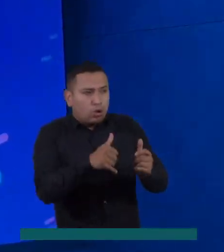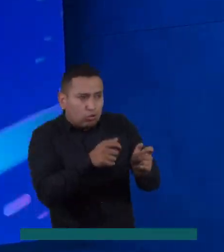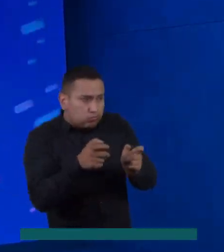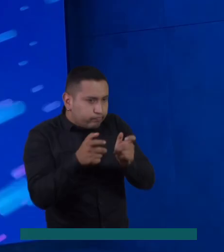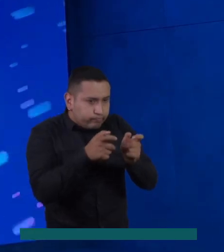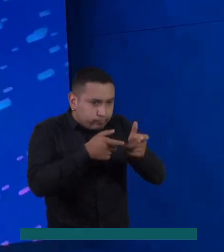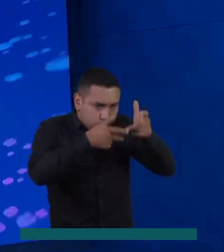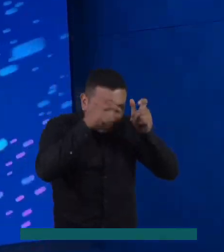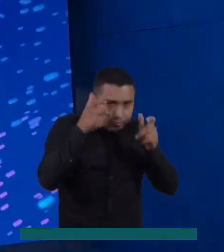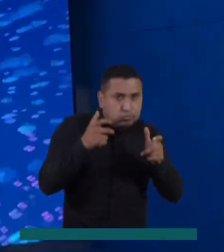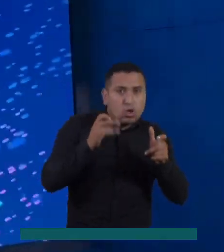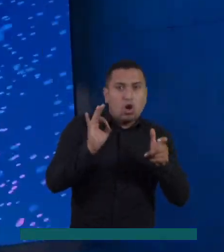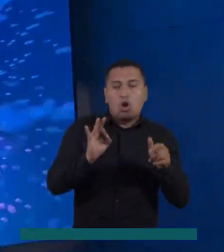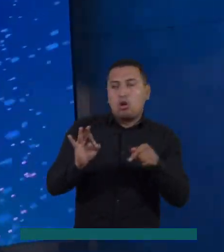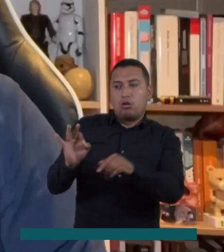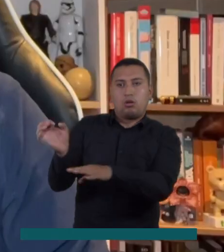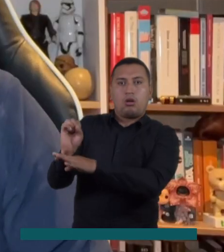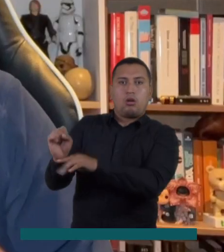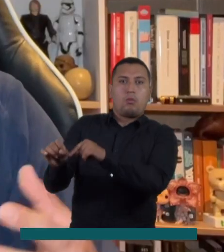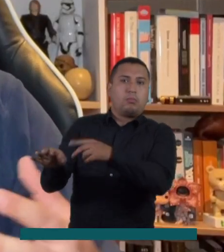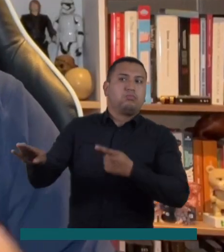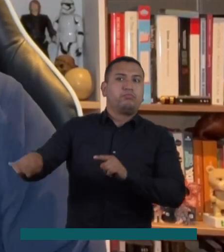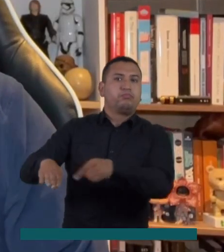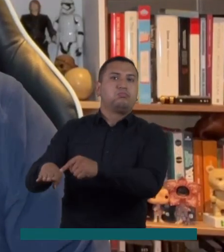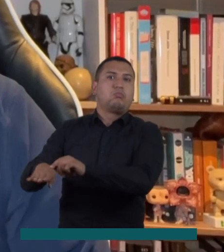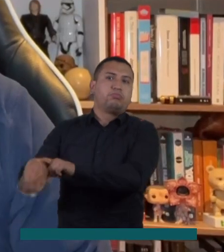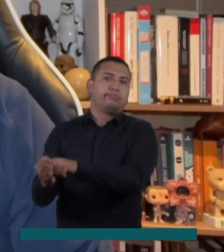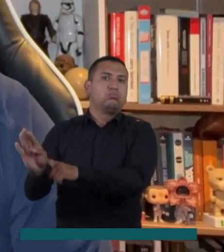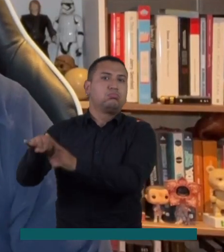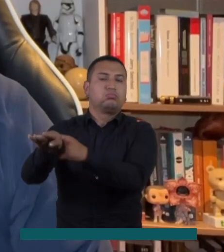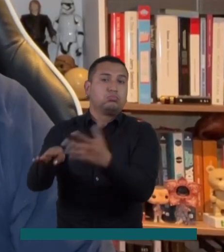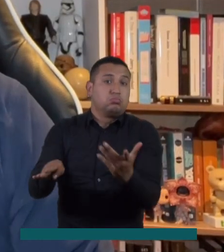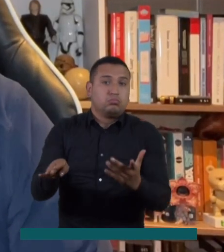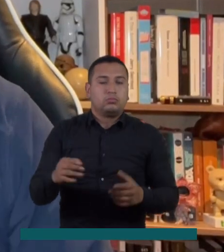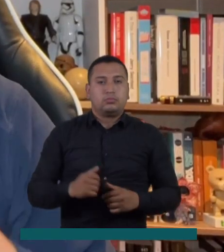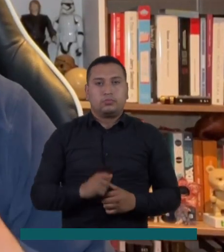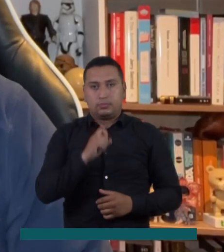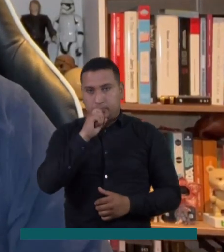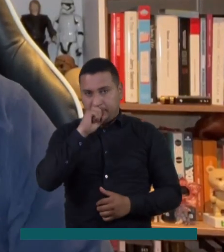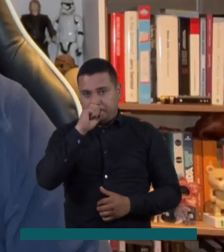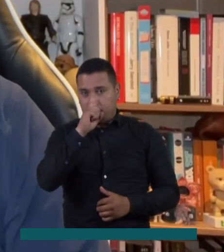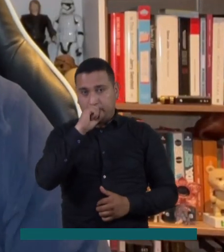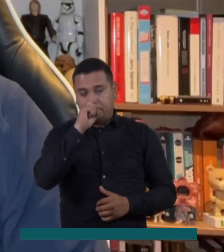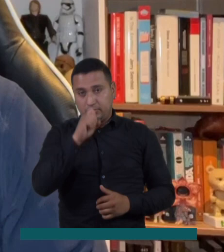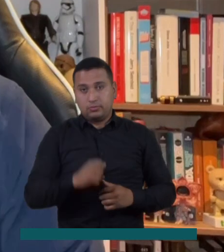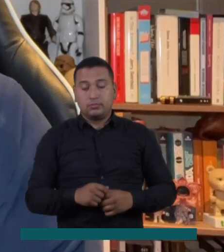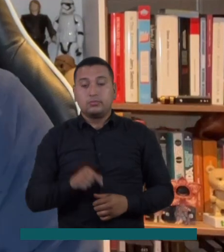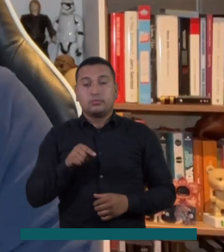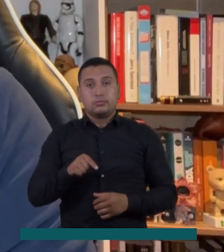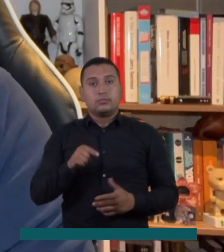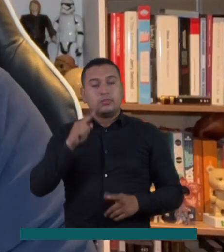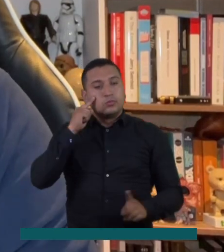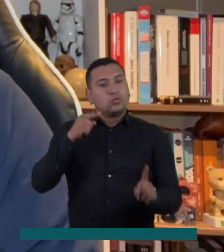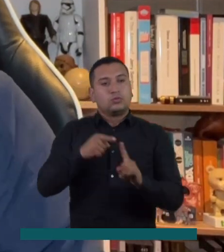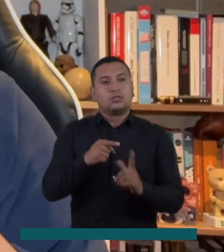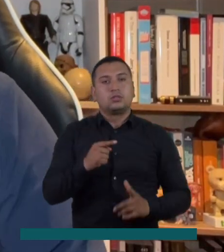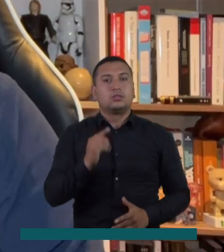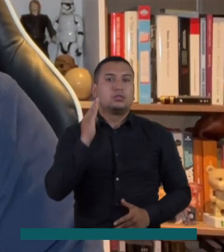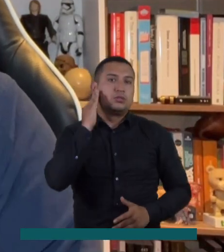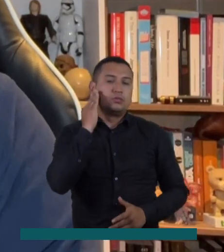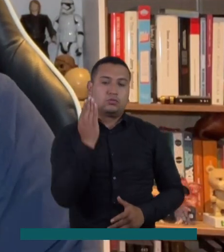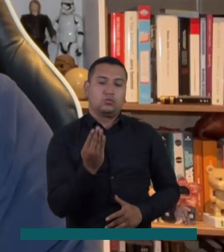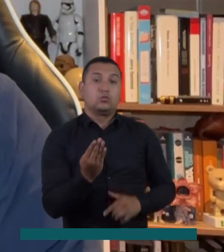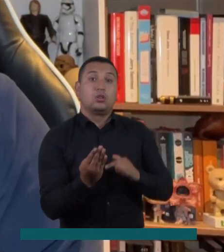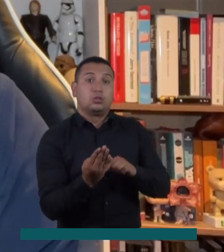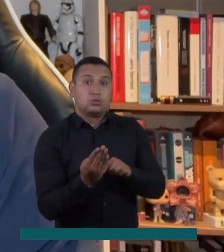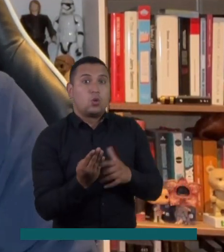en vehículos autónomos, por ejemplo. El 5G también tiene como eje central los teléfonos móviles, que en este caso tendrán